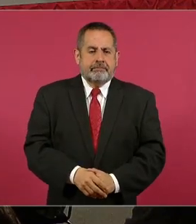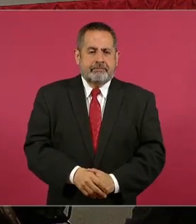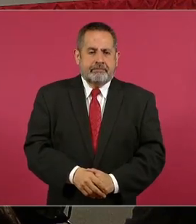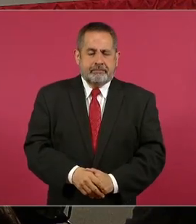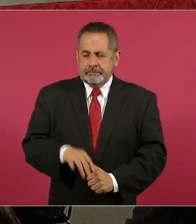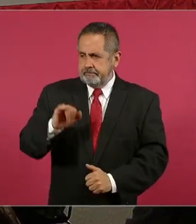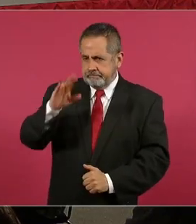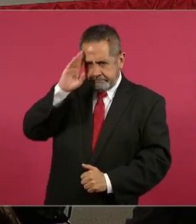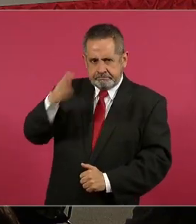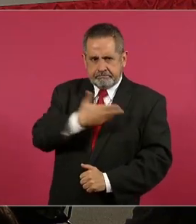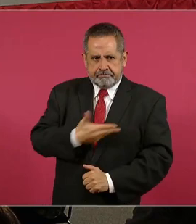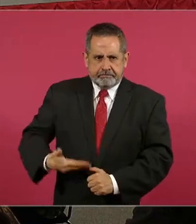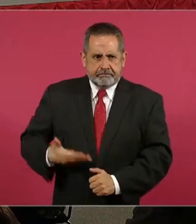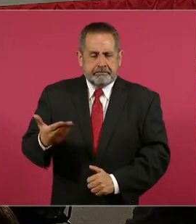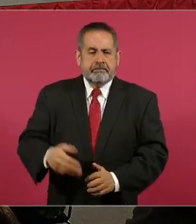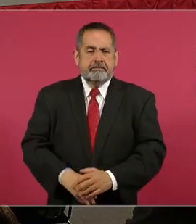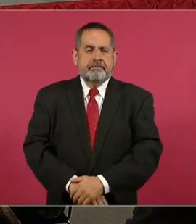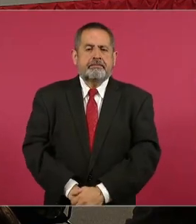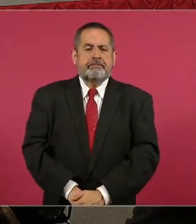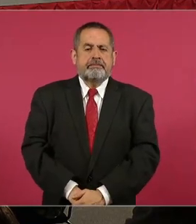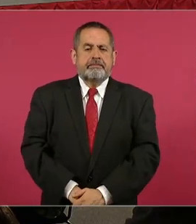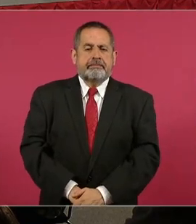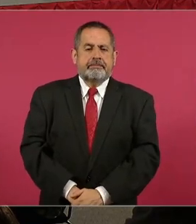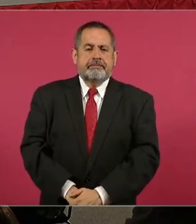Sí, señor presidente.